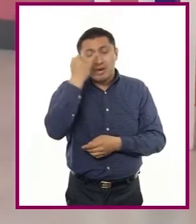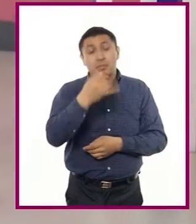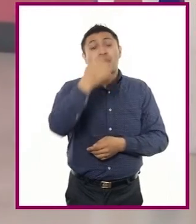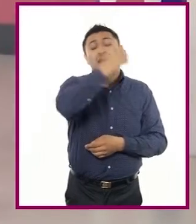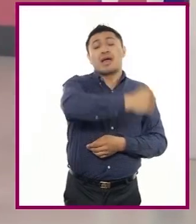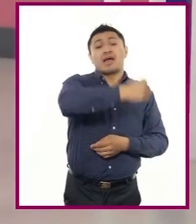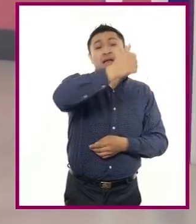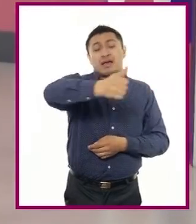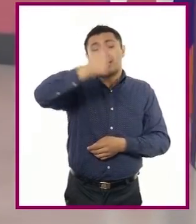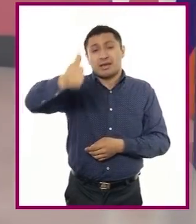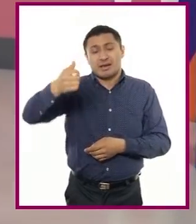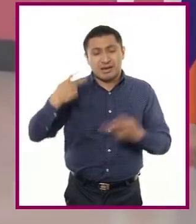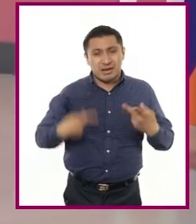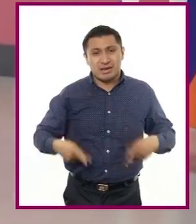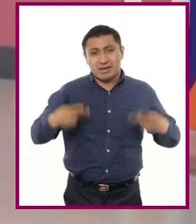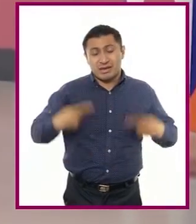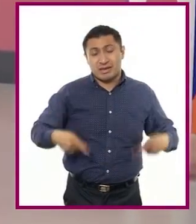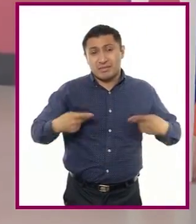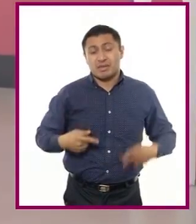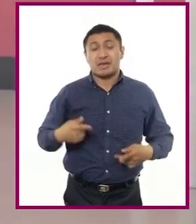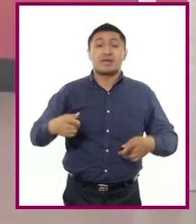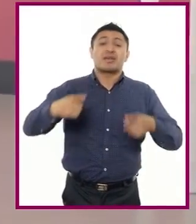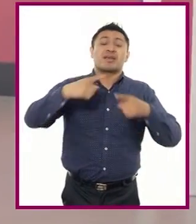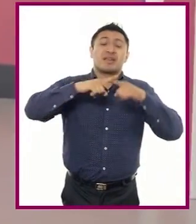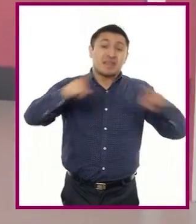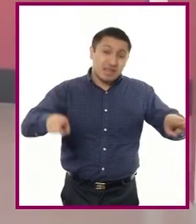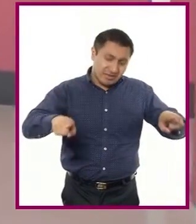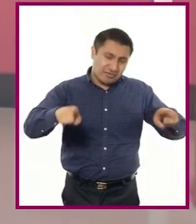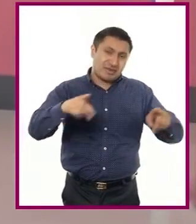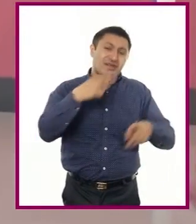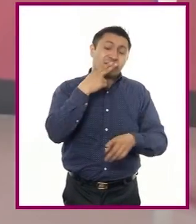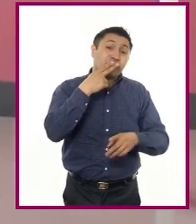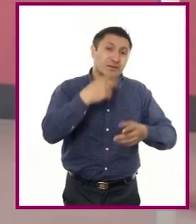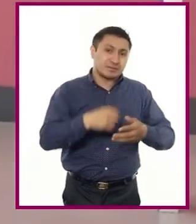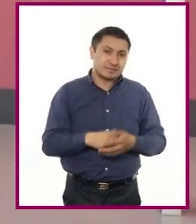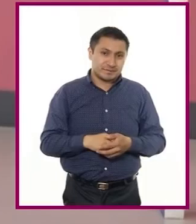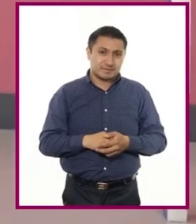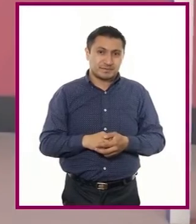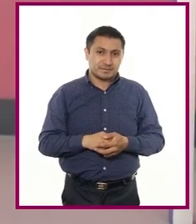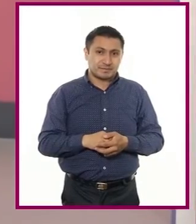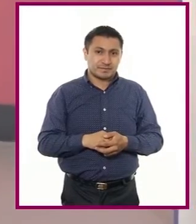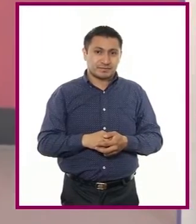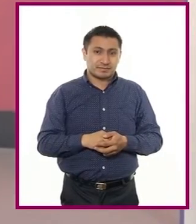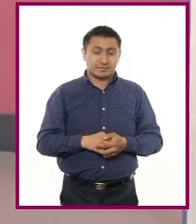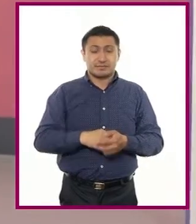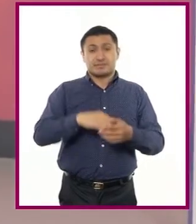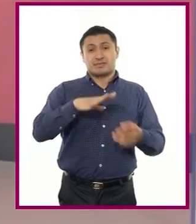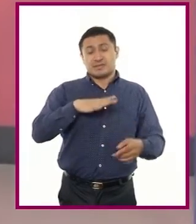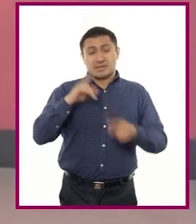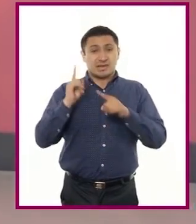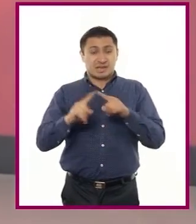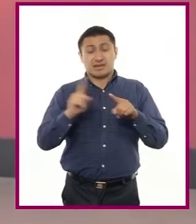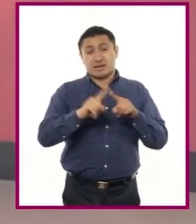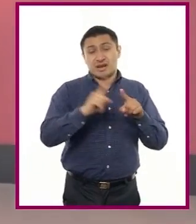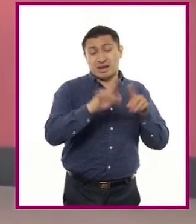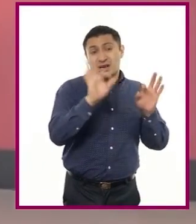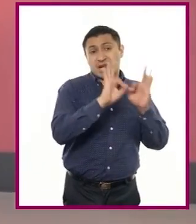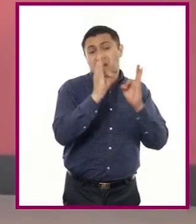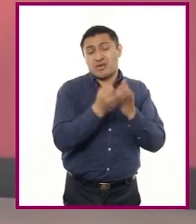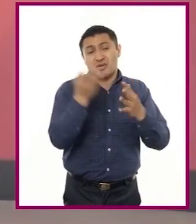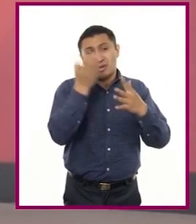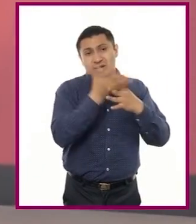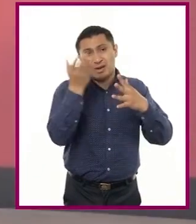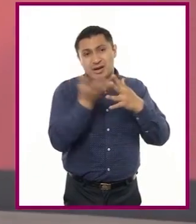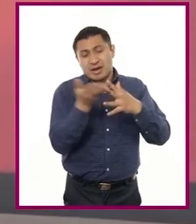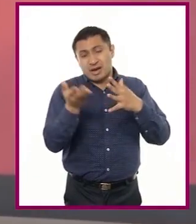cada persona da al lenguaje un uso propio de algún nivel. Hay varias formas de clasificar los niveles del uso